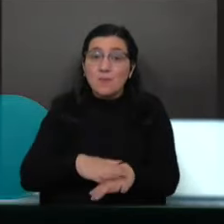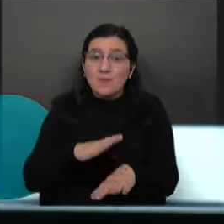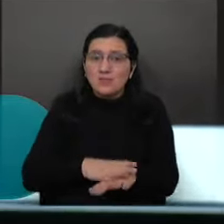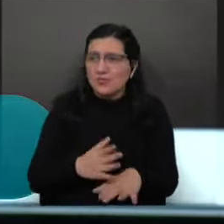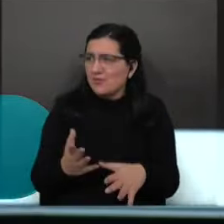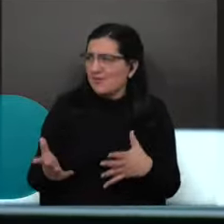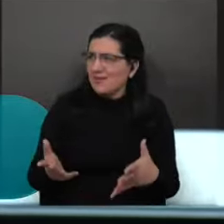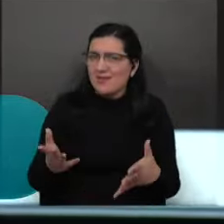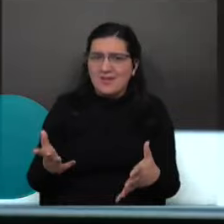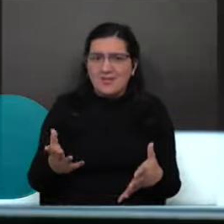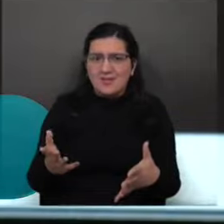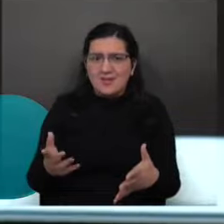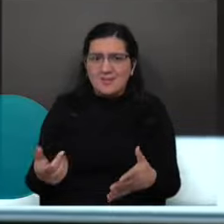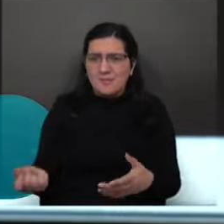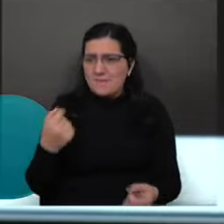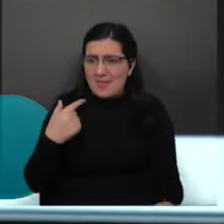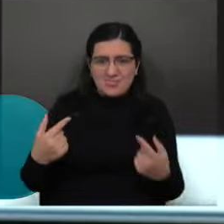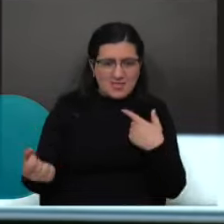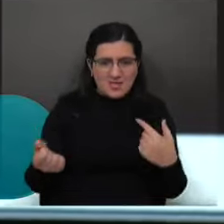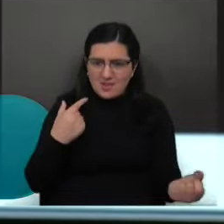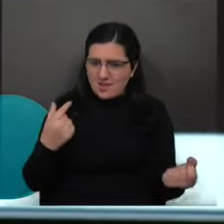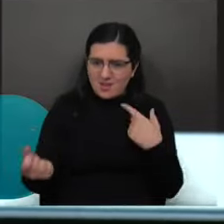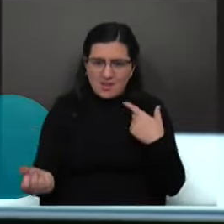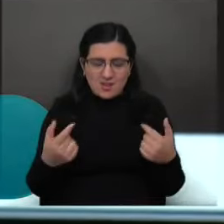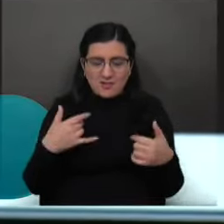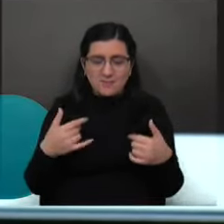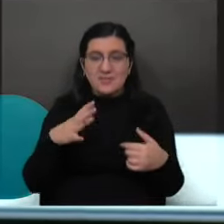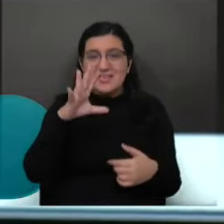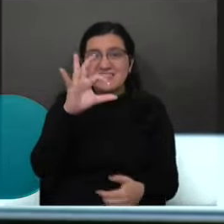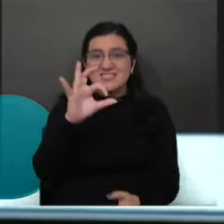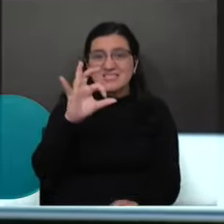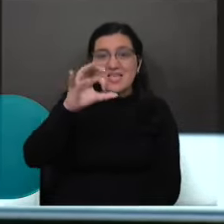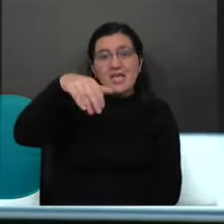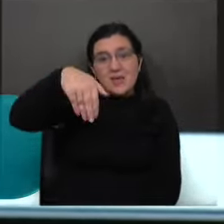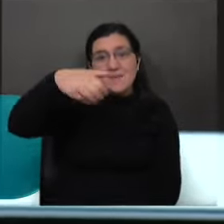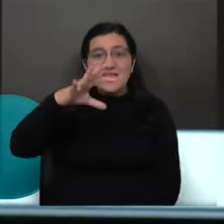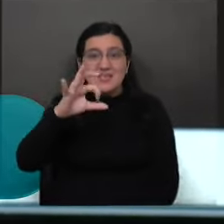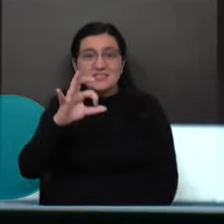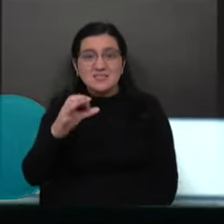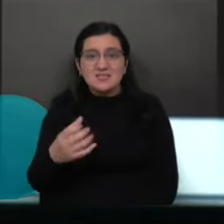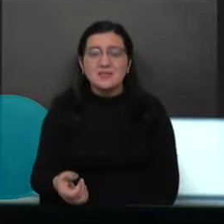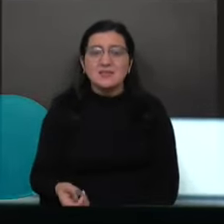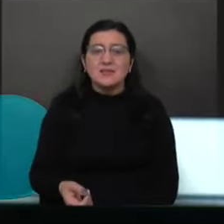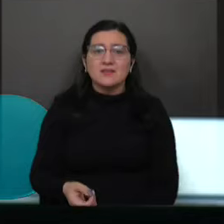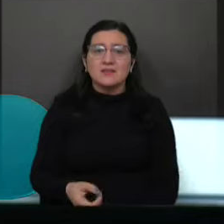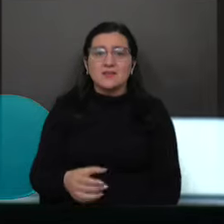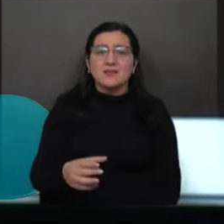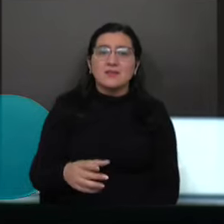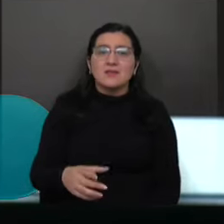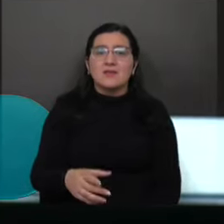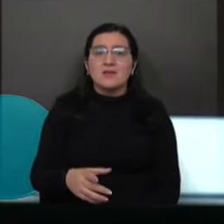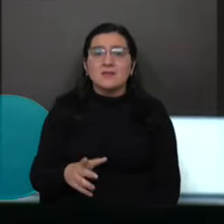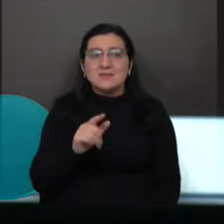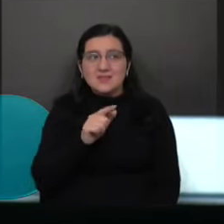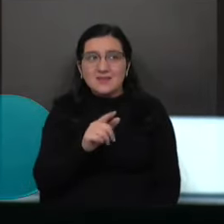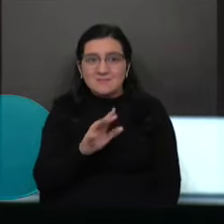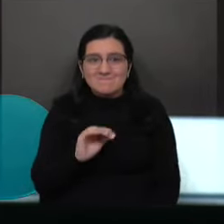empie me manda me acuerdo que los mensajes de texto porque todavía no ya no existía el WhatsApp me manda Santi un amor me dice